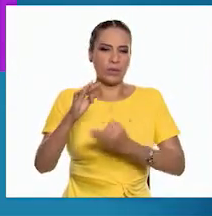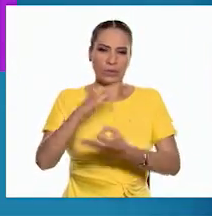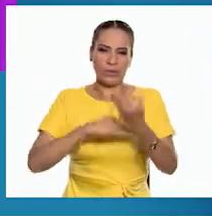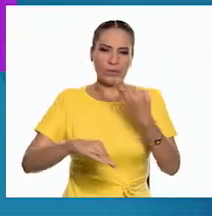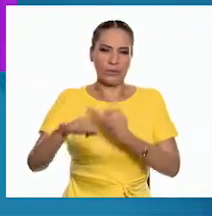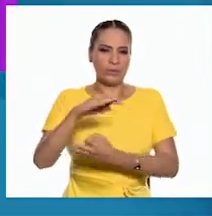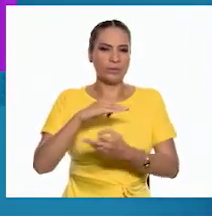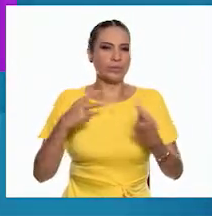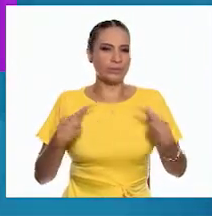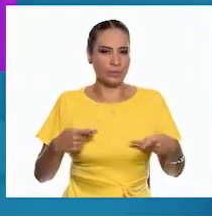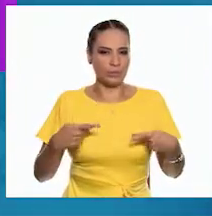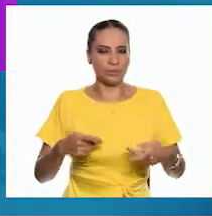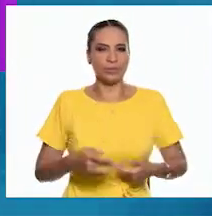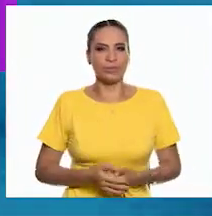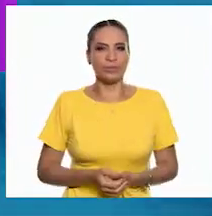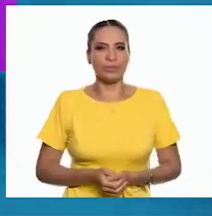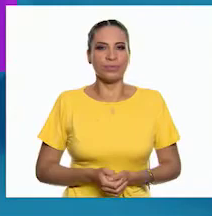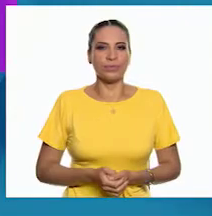unos a los otros.